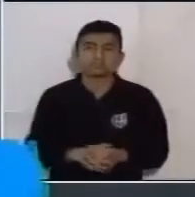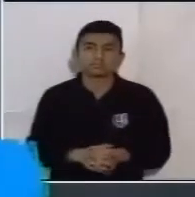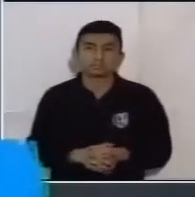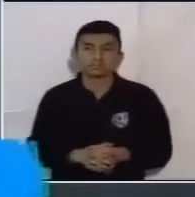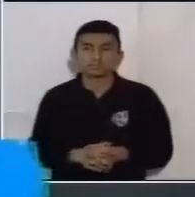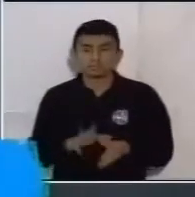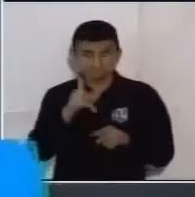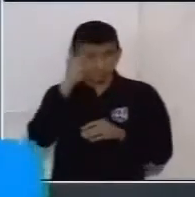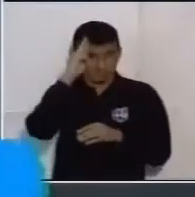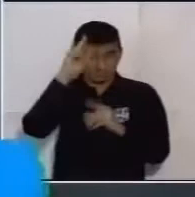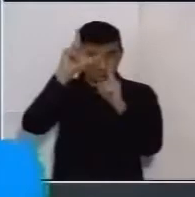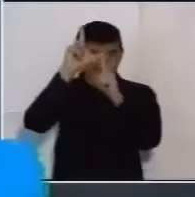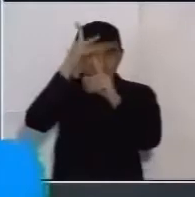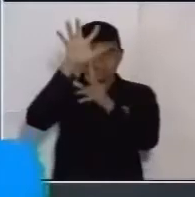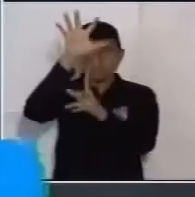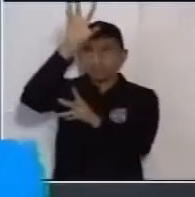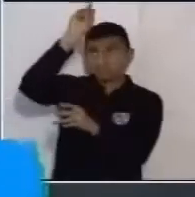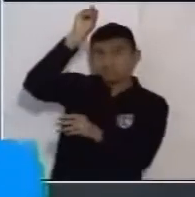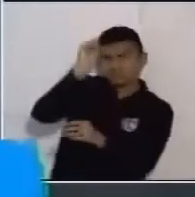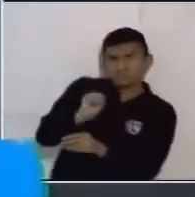letra del acopio, x.